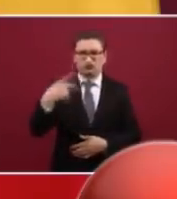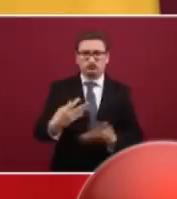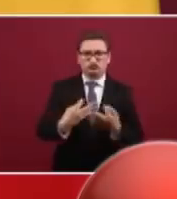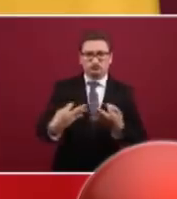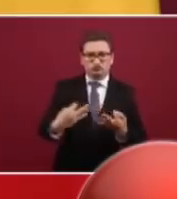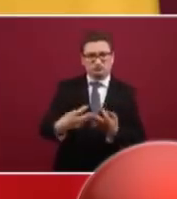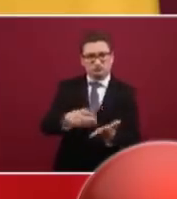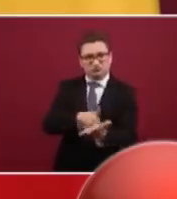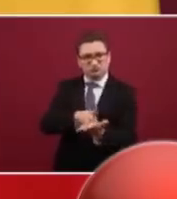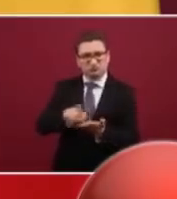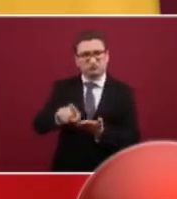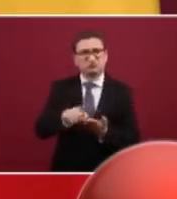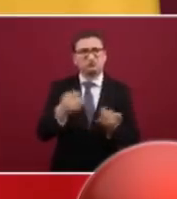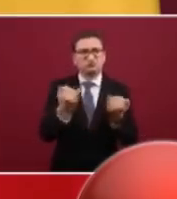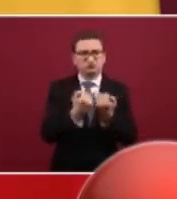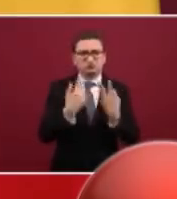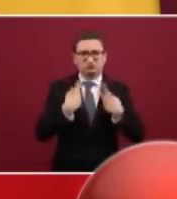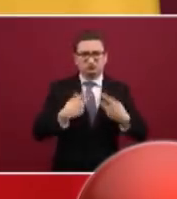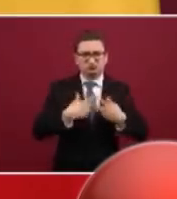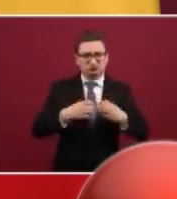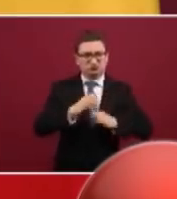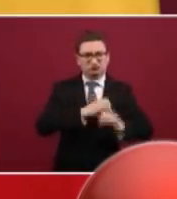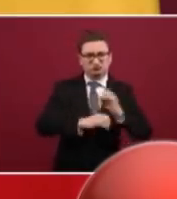a mejores condiciones laborales,